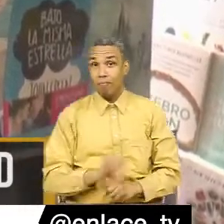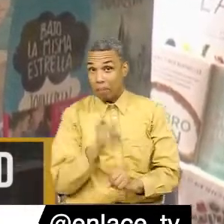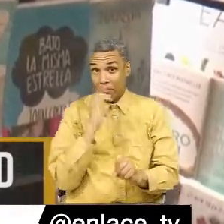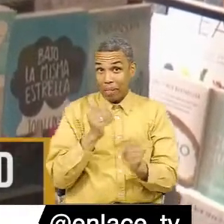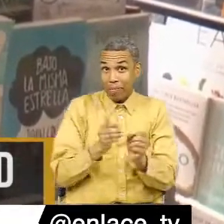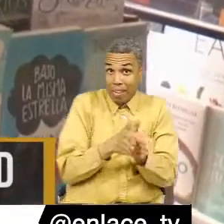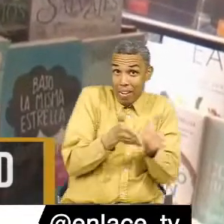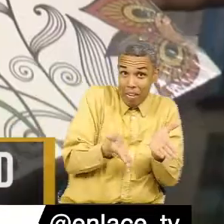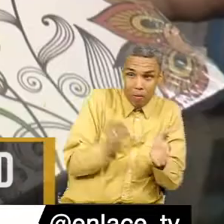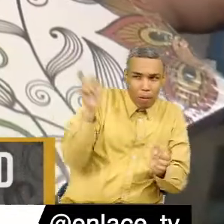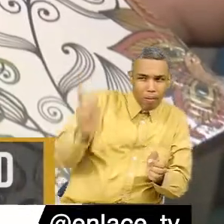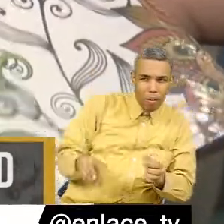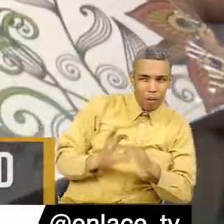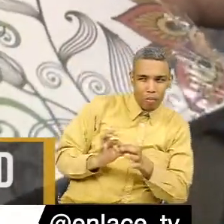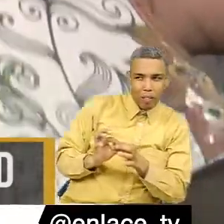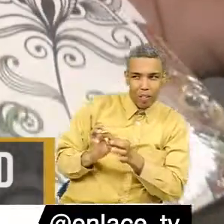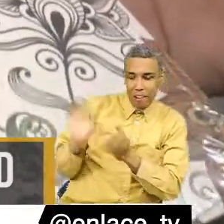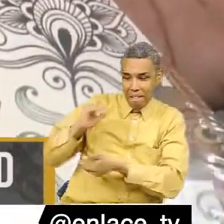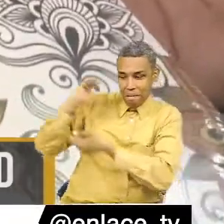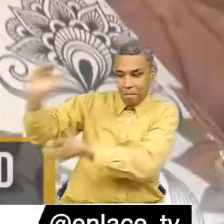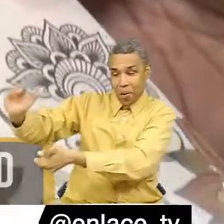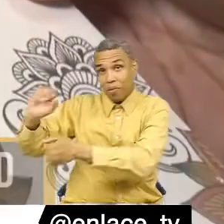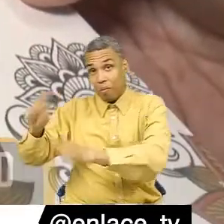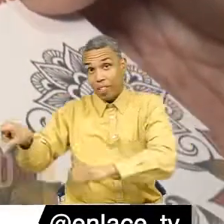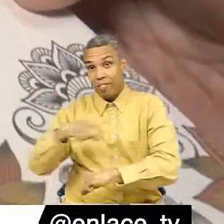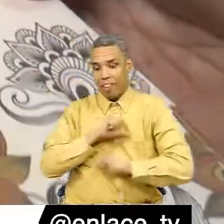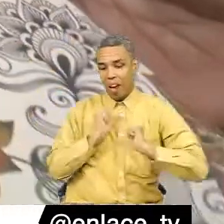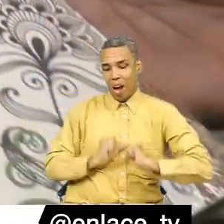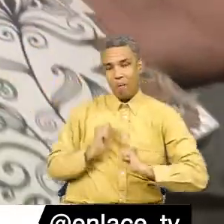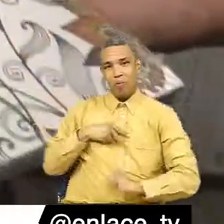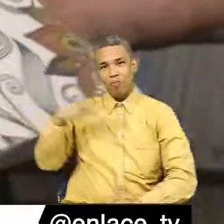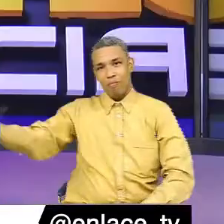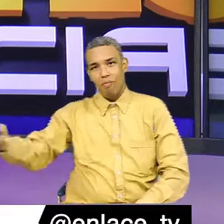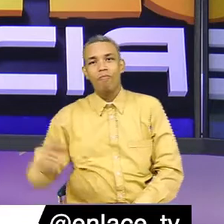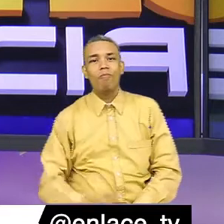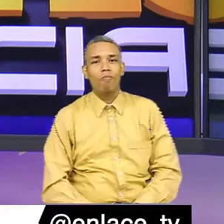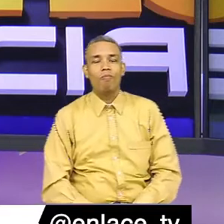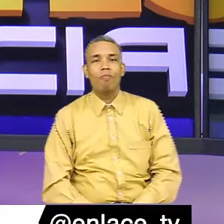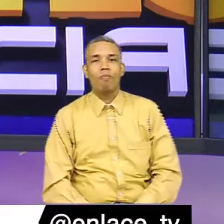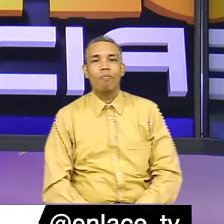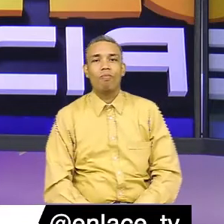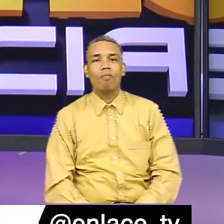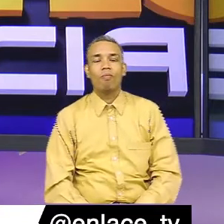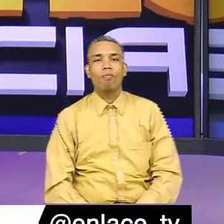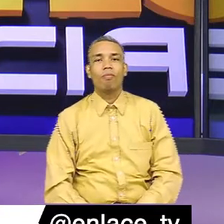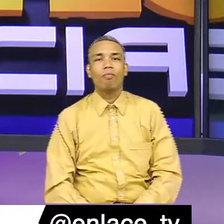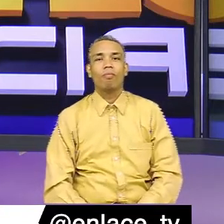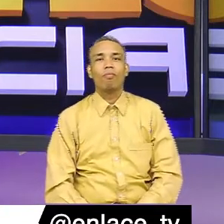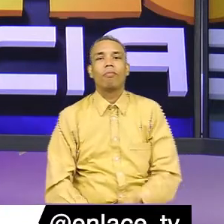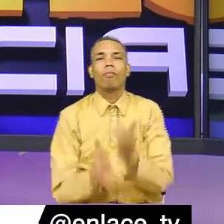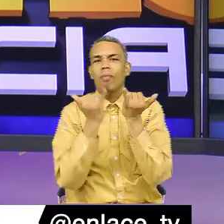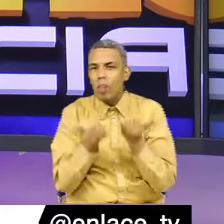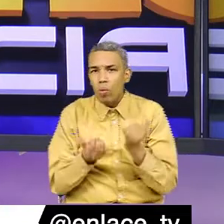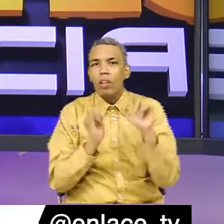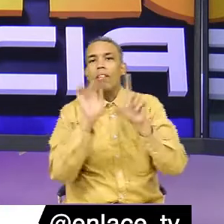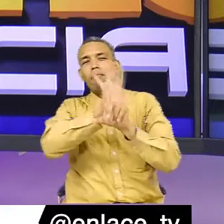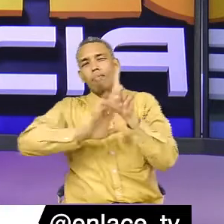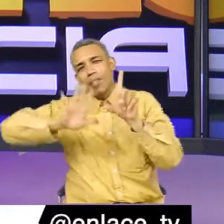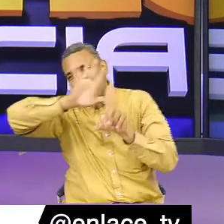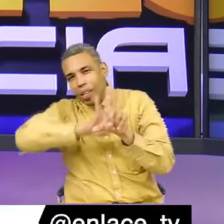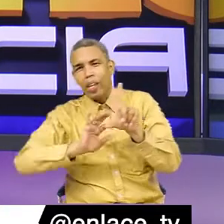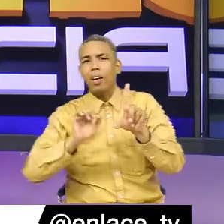un libro adquirido en la librería Leer y Algo Más como muestra de amor y de amistad. Y a continuación, en imágenes y sonidos, conozcamos